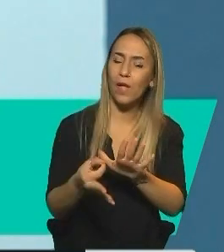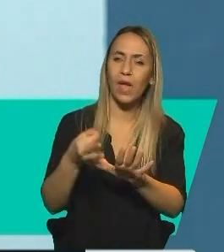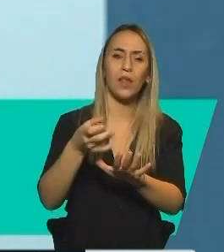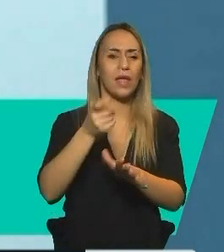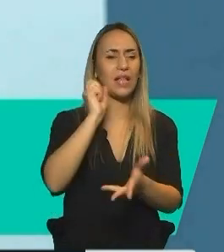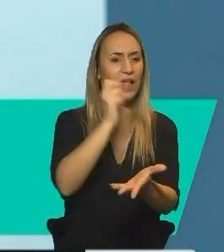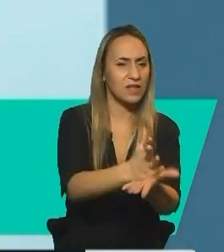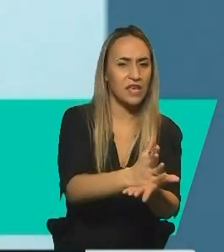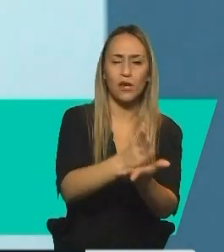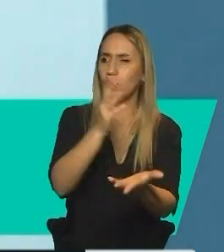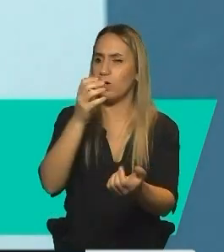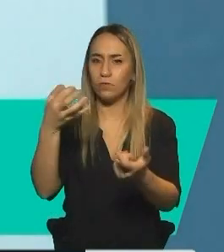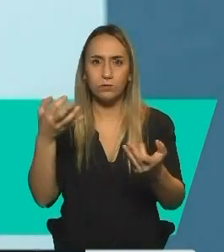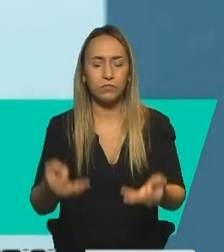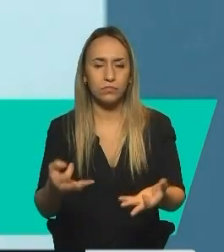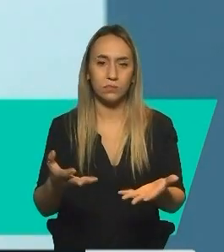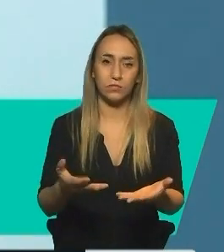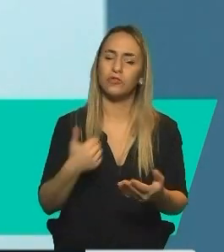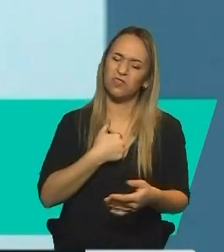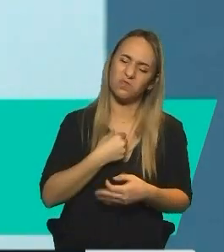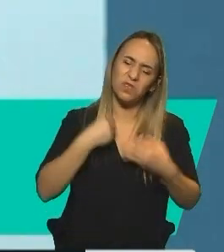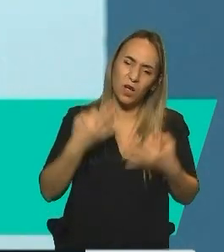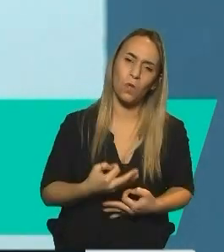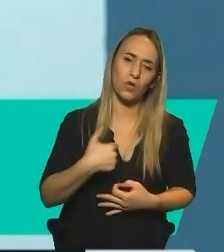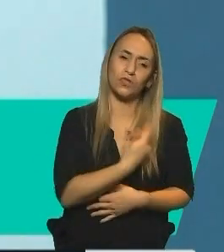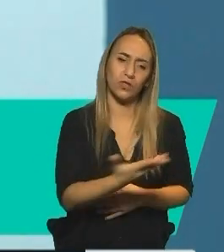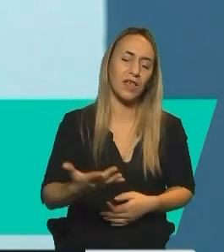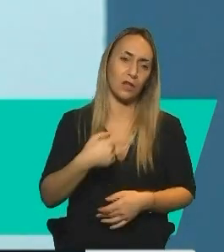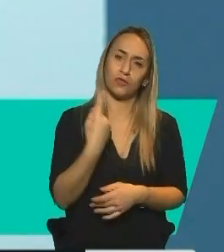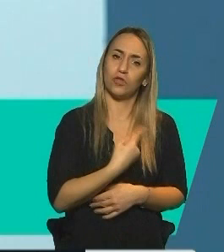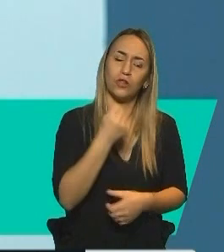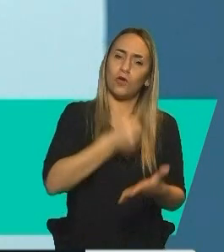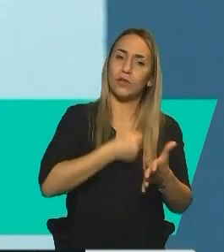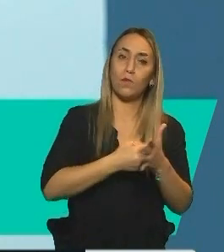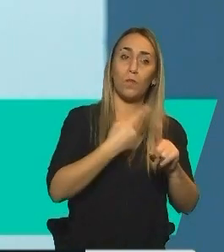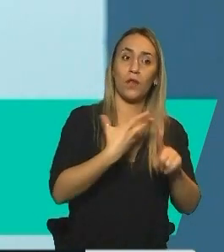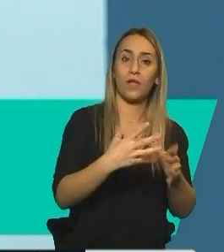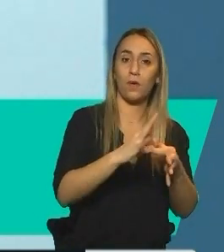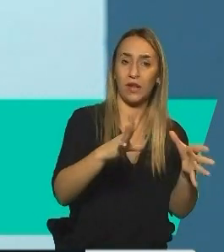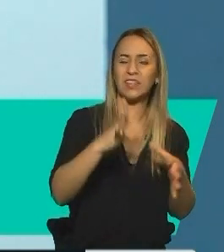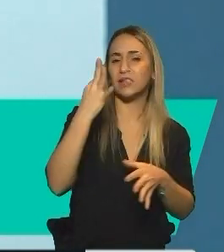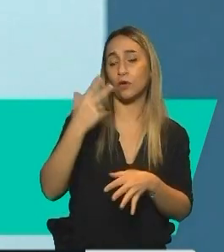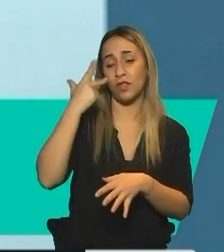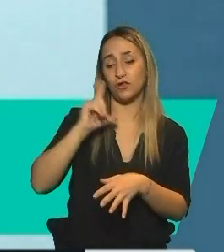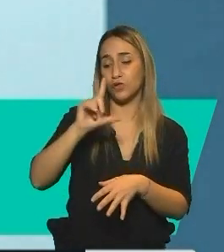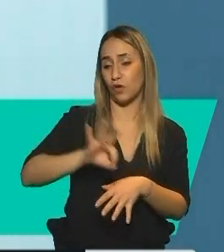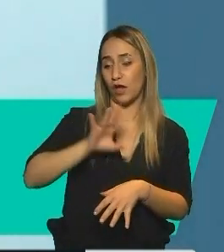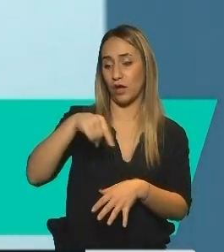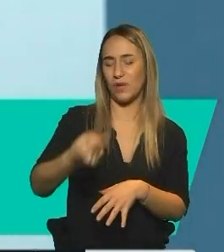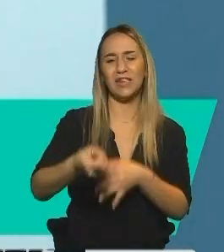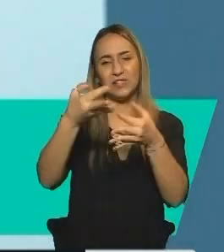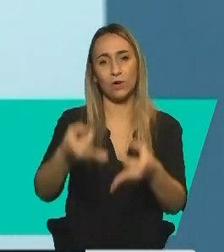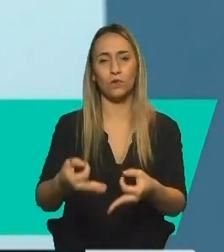va a dar esa pelea, como dimos la pelea por la democracia, seguramente el 18 de julio del próximo año va a ser un